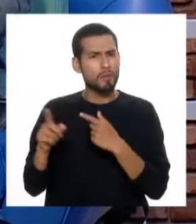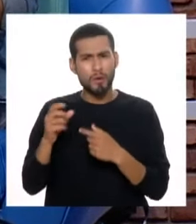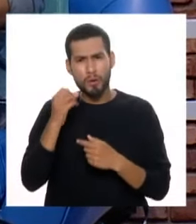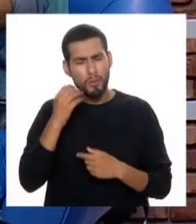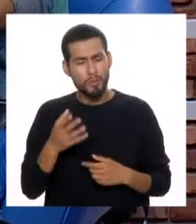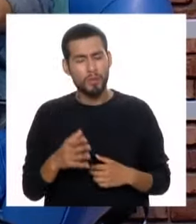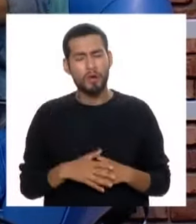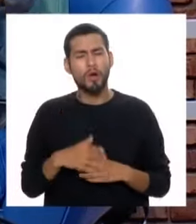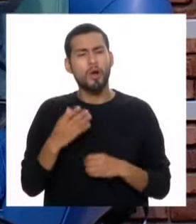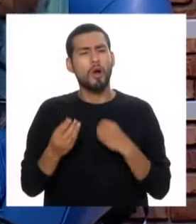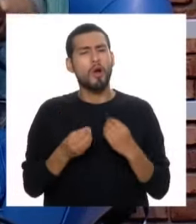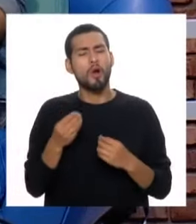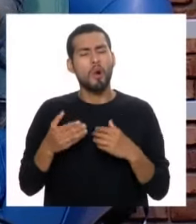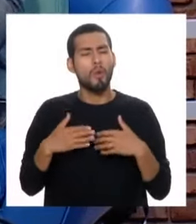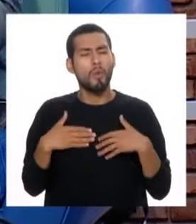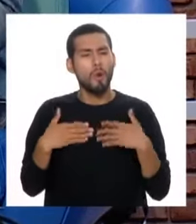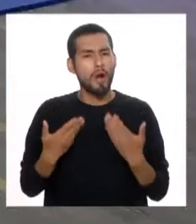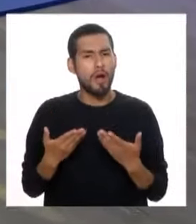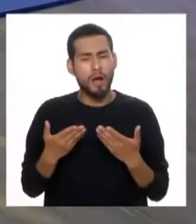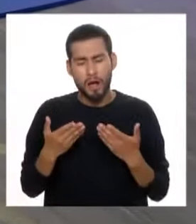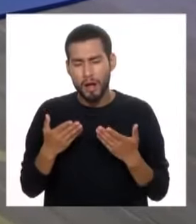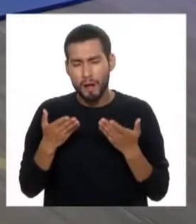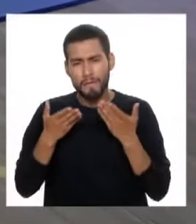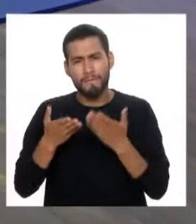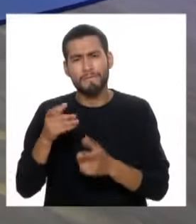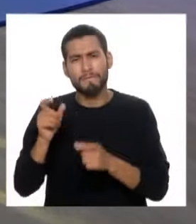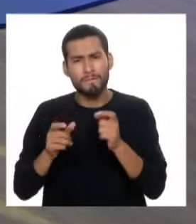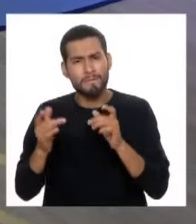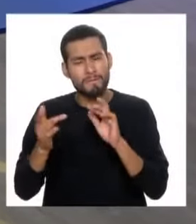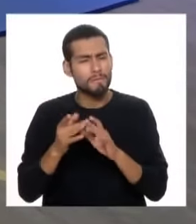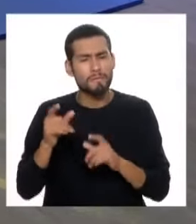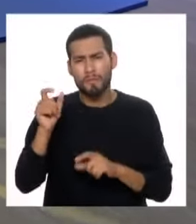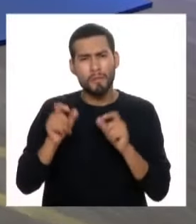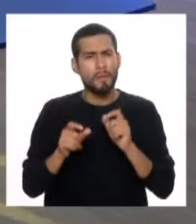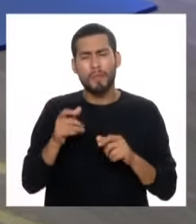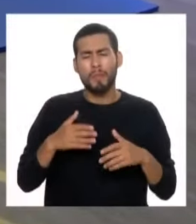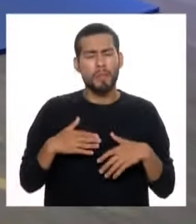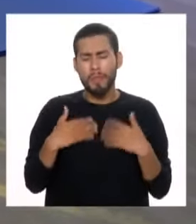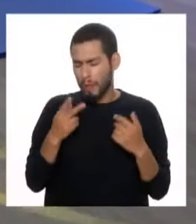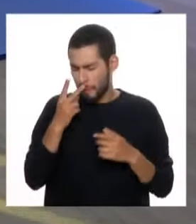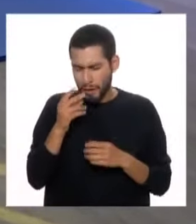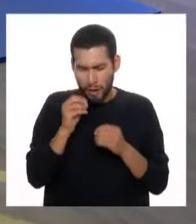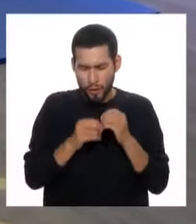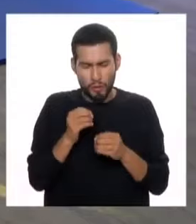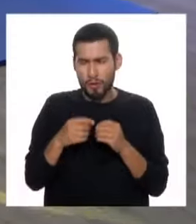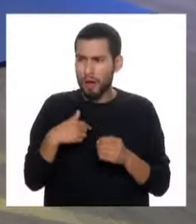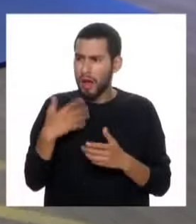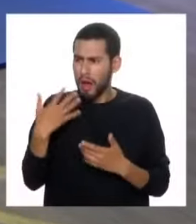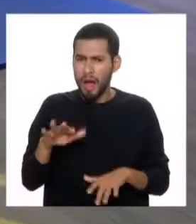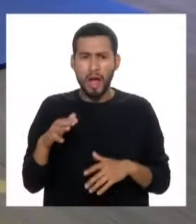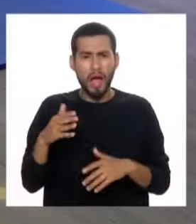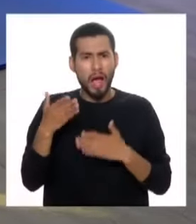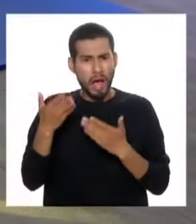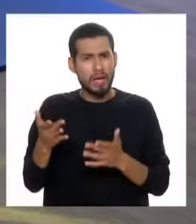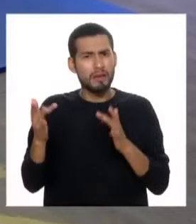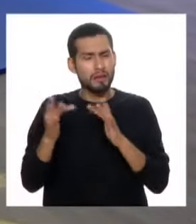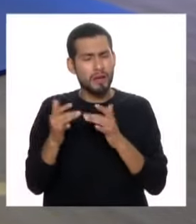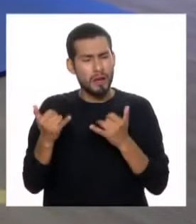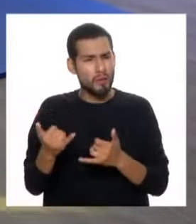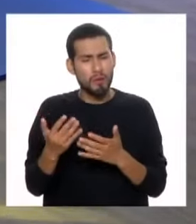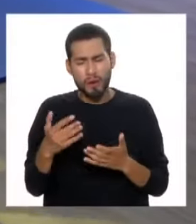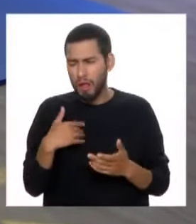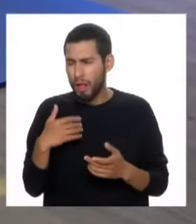óptimos. ¿Cómo poder llegar a estas personas que de repente no encuentran una solución con los canales que ya existen en la